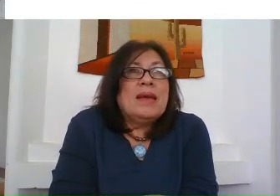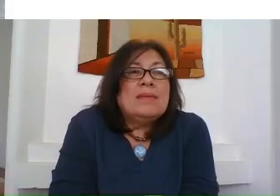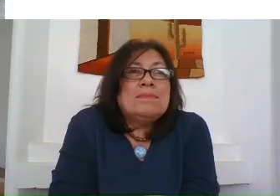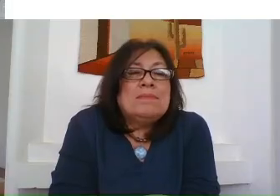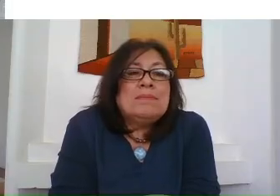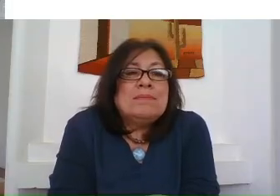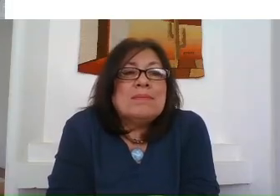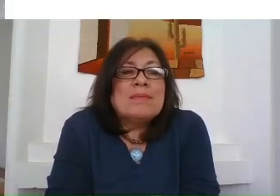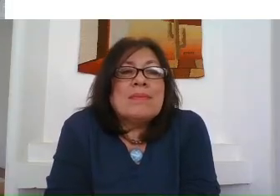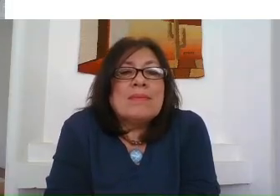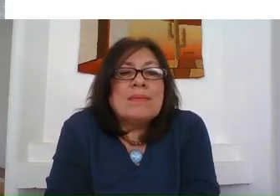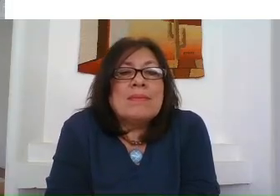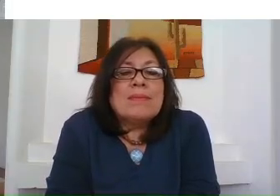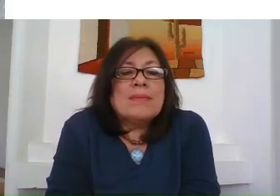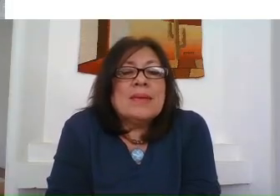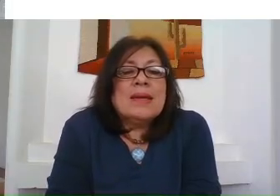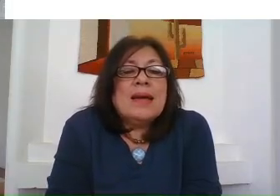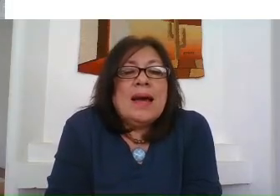Eh,